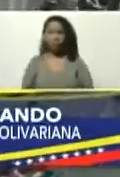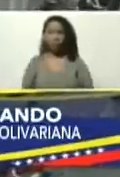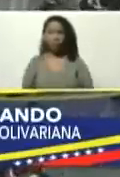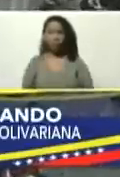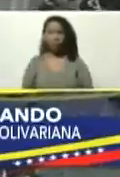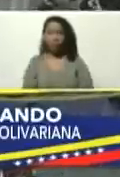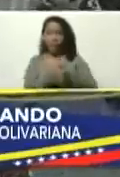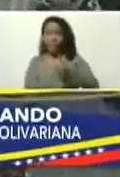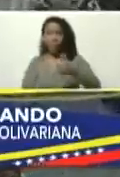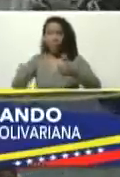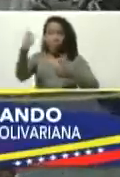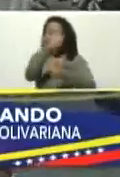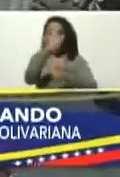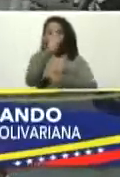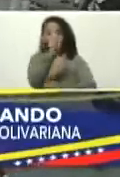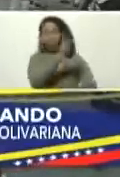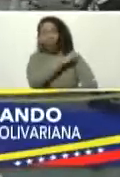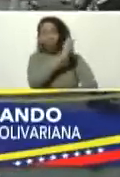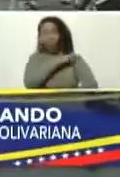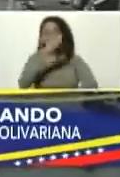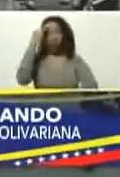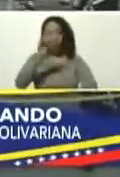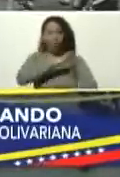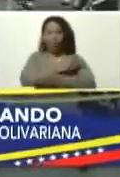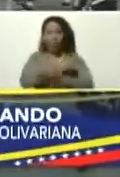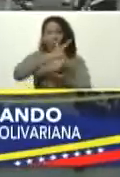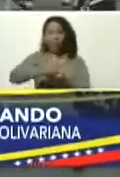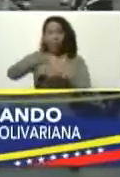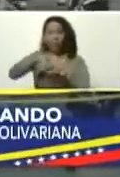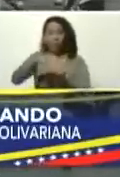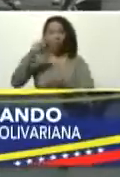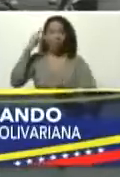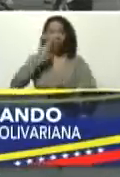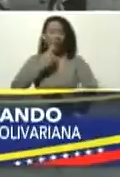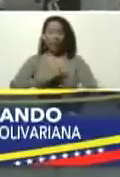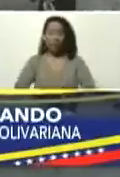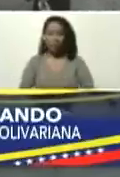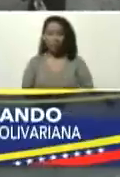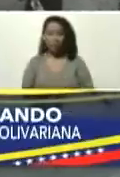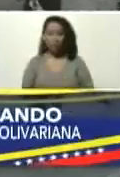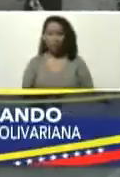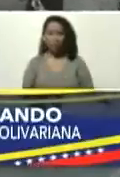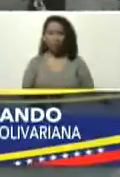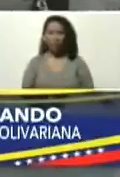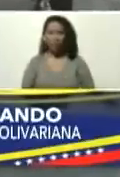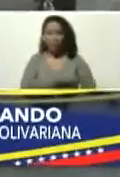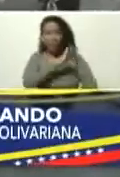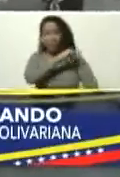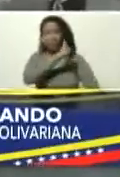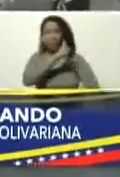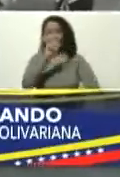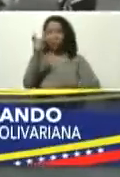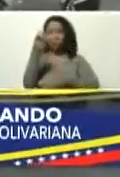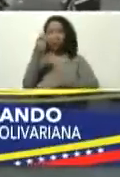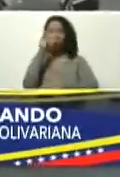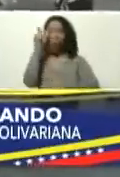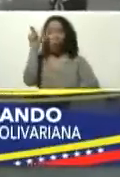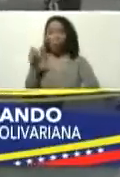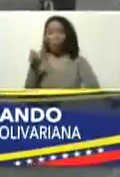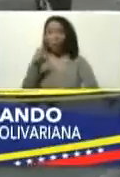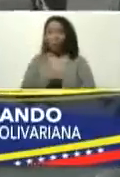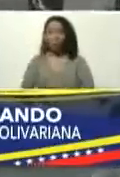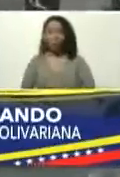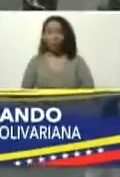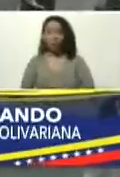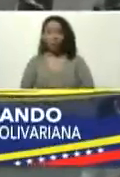Ascensos a mayores generales y almirantes de la Fuerza Armada Nacional Bolivariana. Mayor general Manuel Castillo Rengifo.